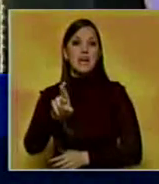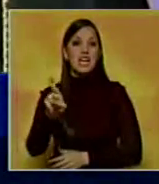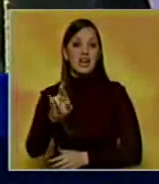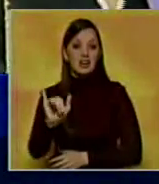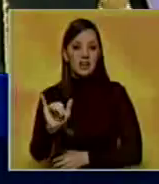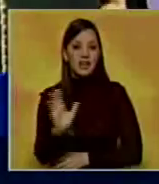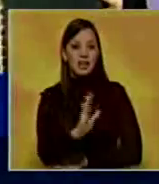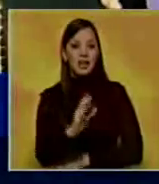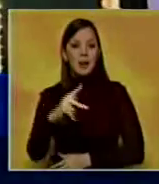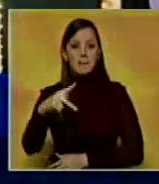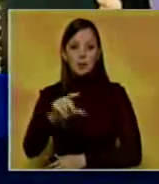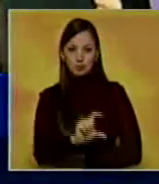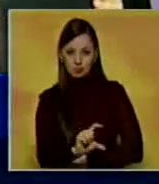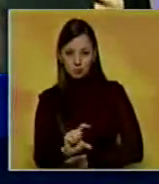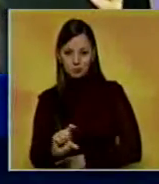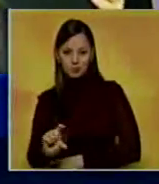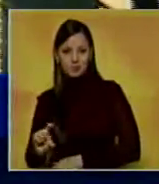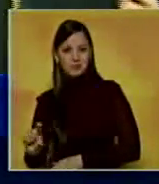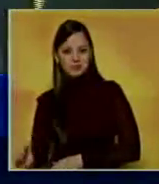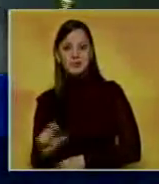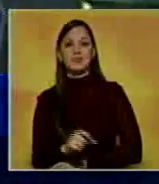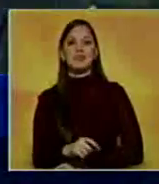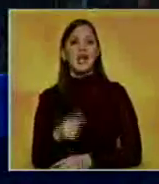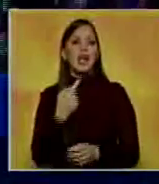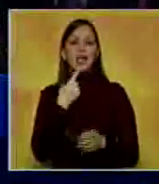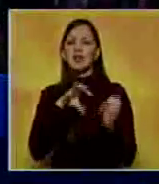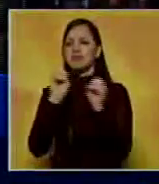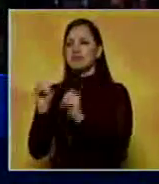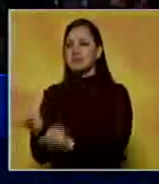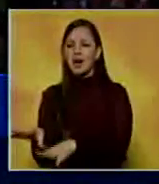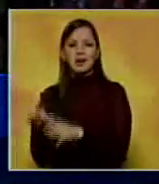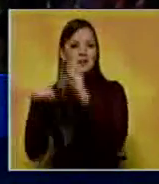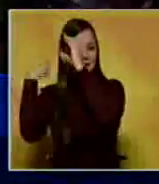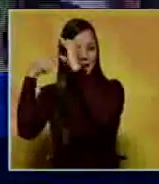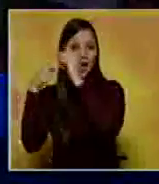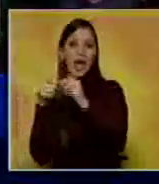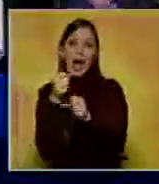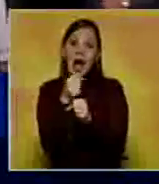del Oscar. Lejos de retirarse, se espera que la actriz